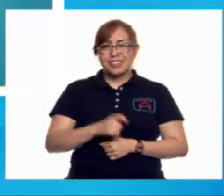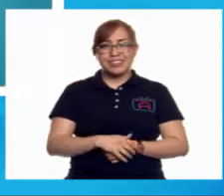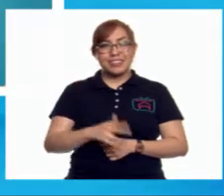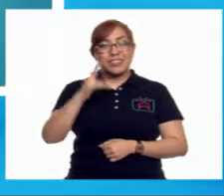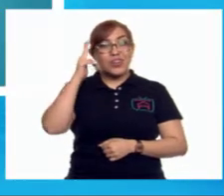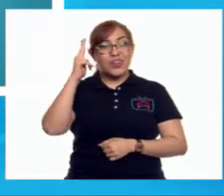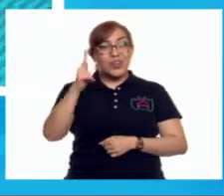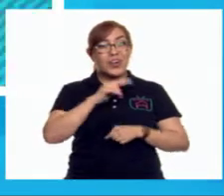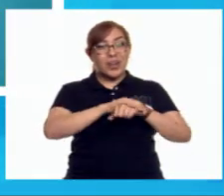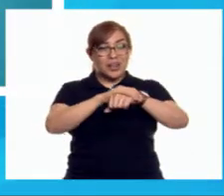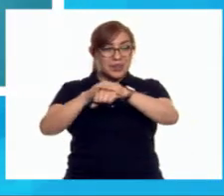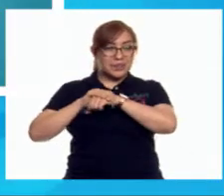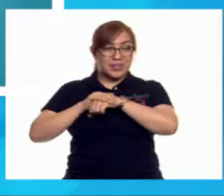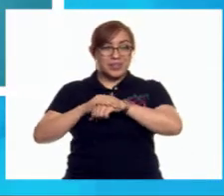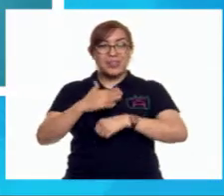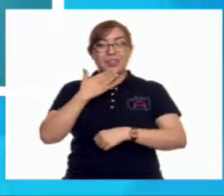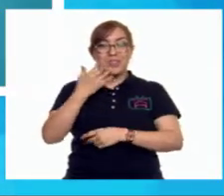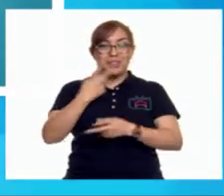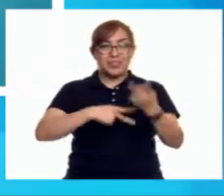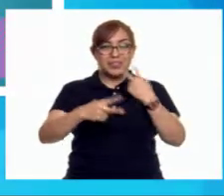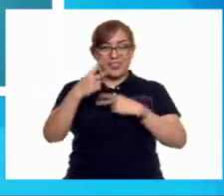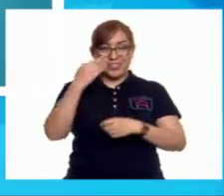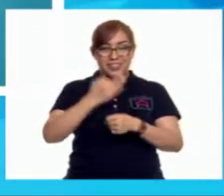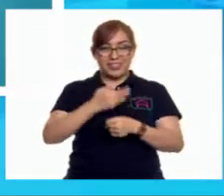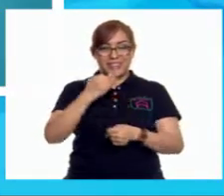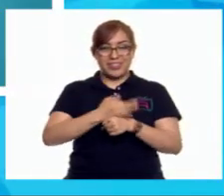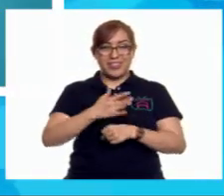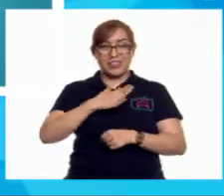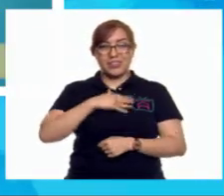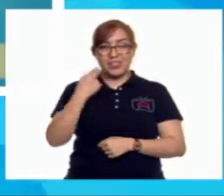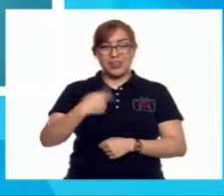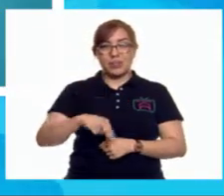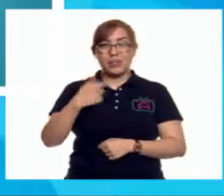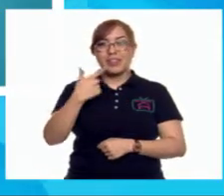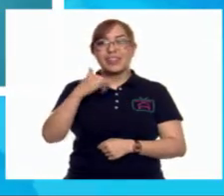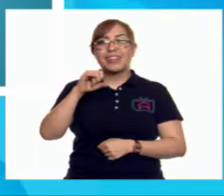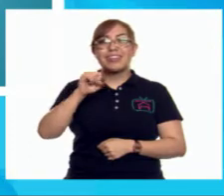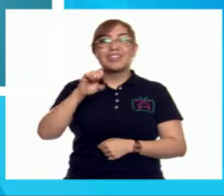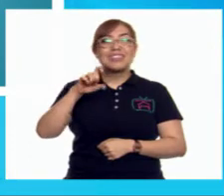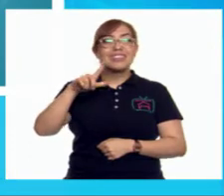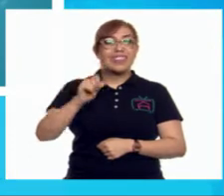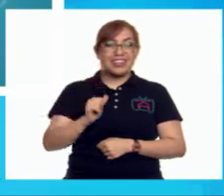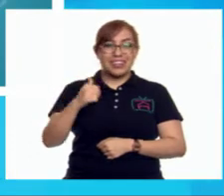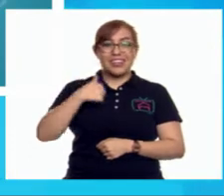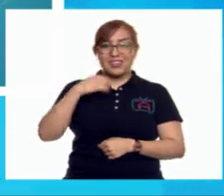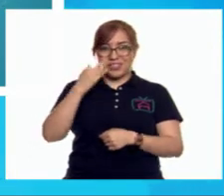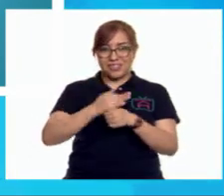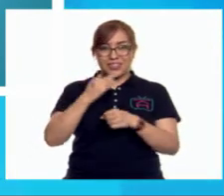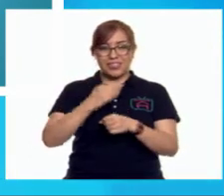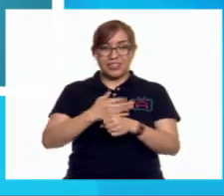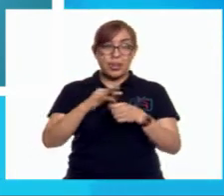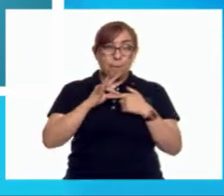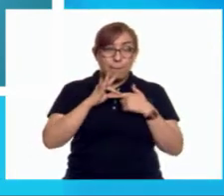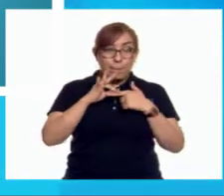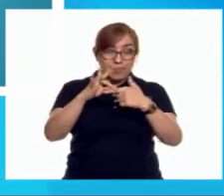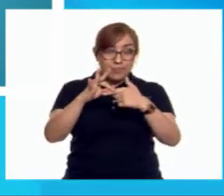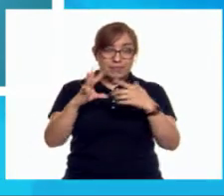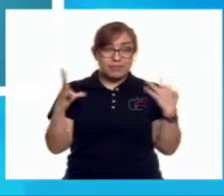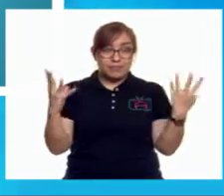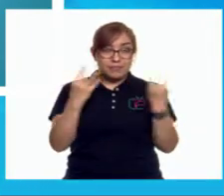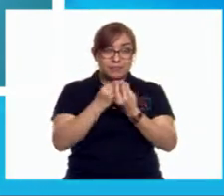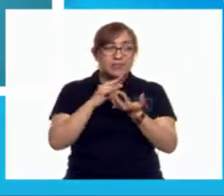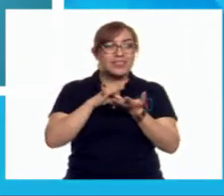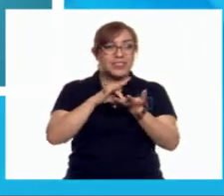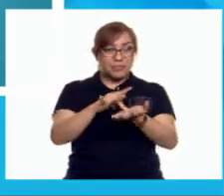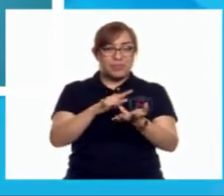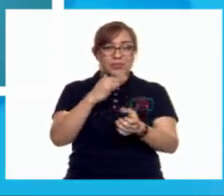Hola amigos, bienvenidos a Telequantrix. Yo soy Gisela Sierra y los estaré guiando y apoyando a través de las